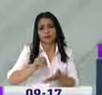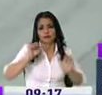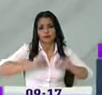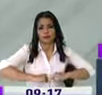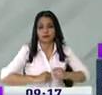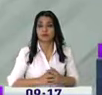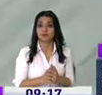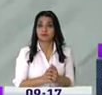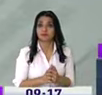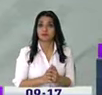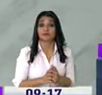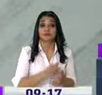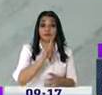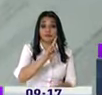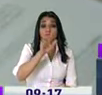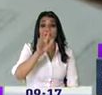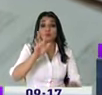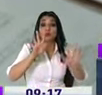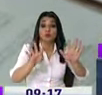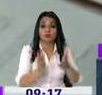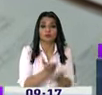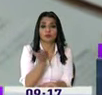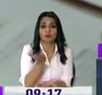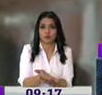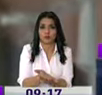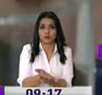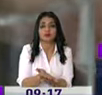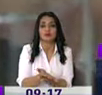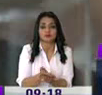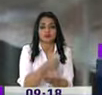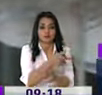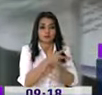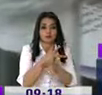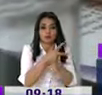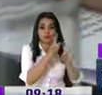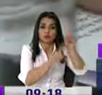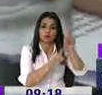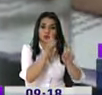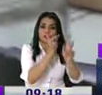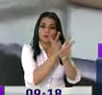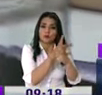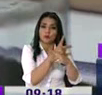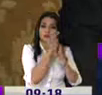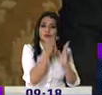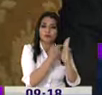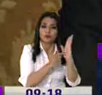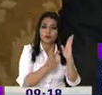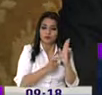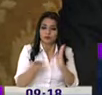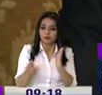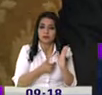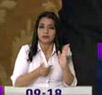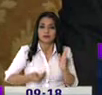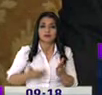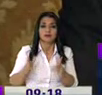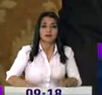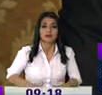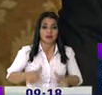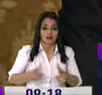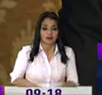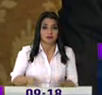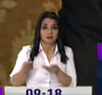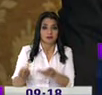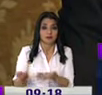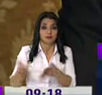exceso. Esta es una de las 139 propuestas presentadas por el Consejo Consultivo Productivo y Tributario al presidente Lenín